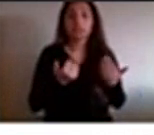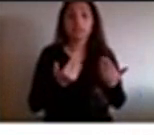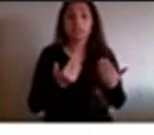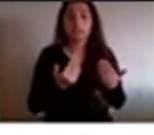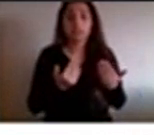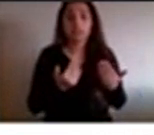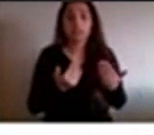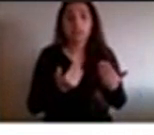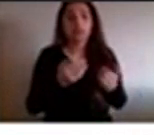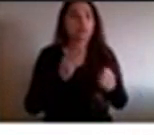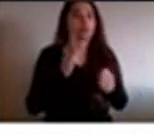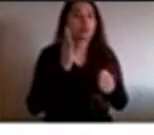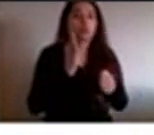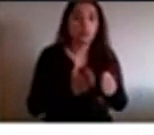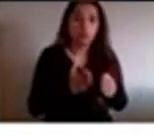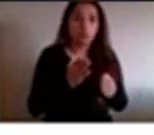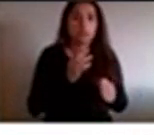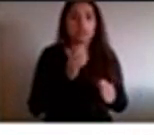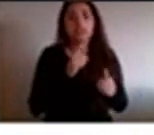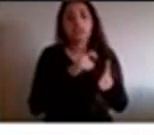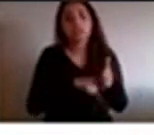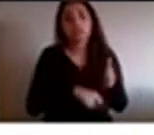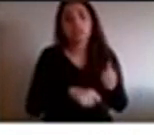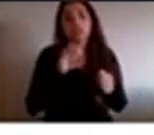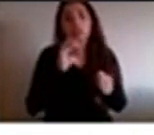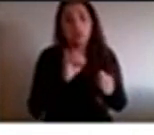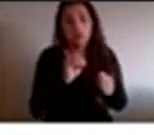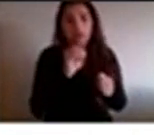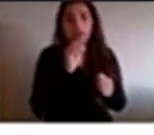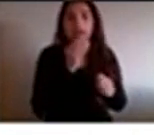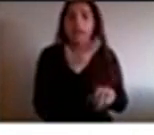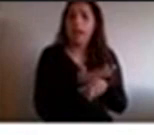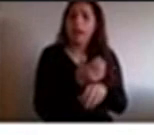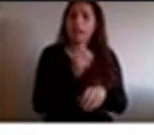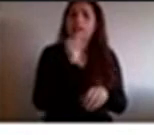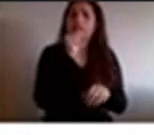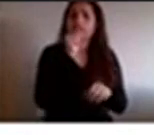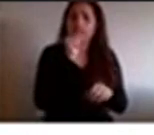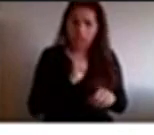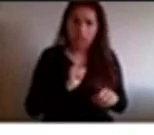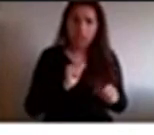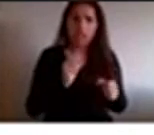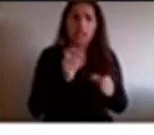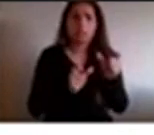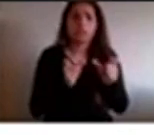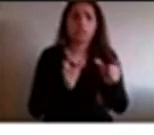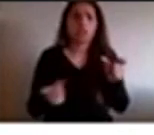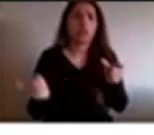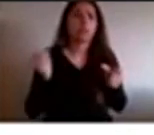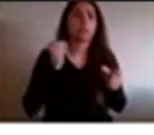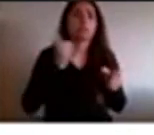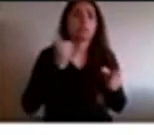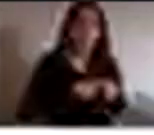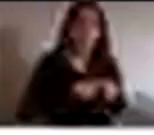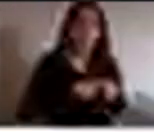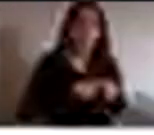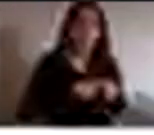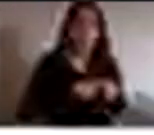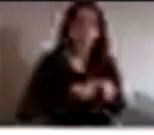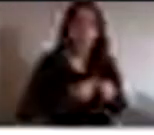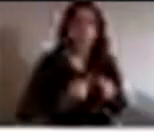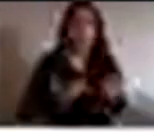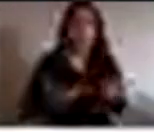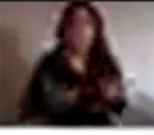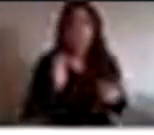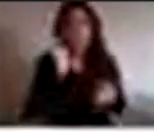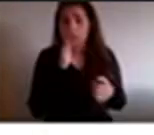anteriormente, que vendría a ser la falta de postulantes, o que por las razones o por la naturaleza de las funciones que ejecute